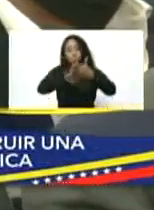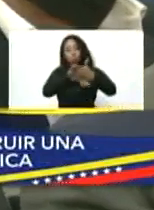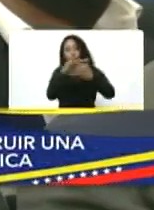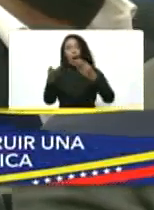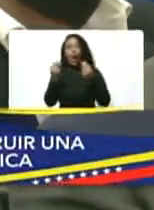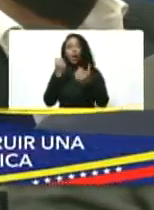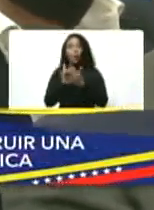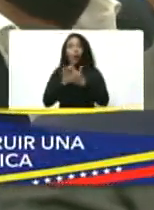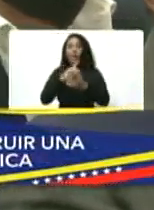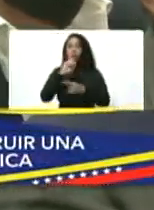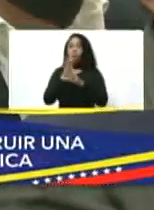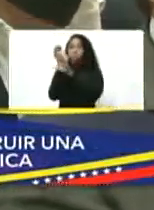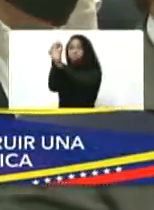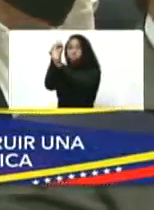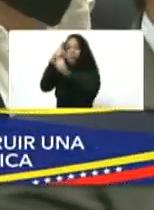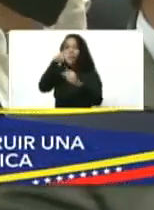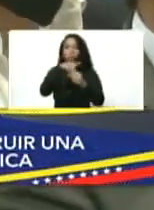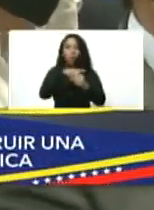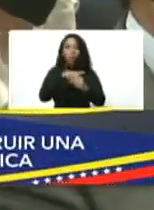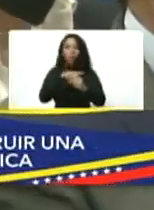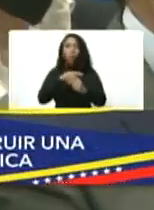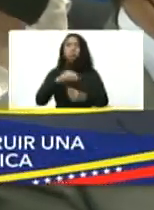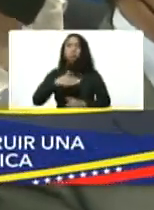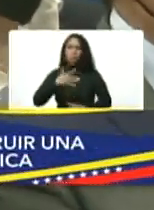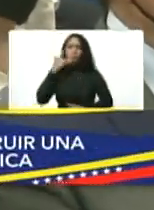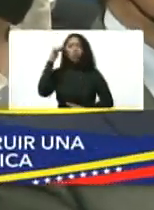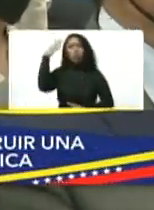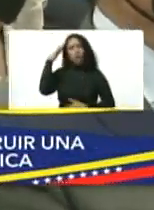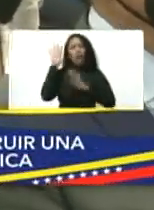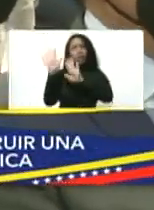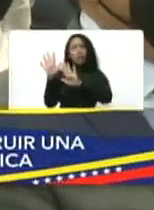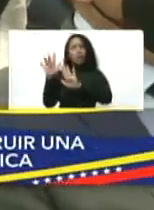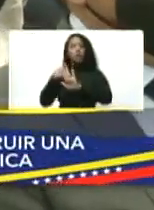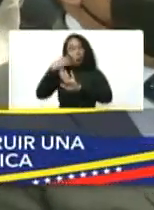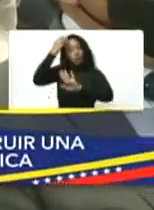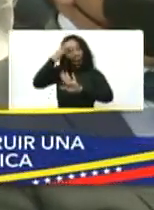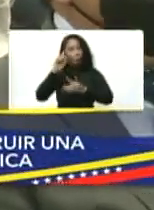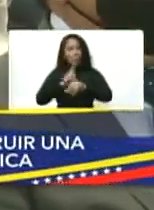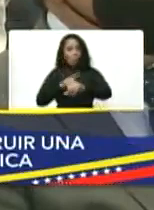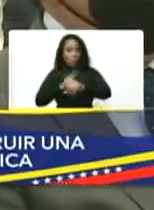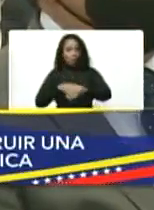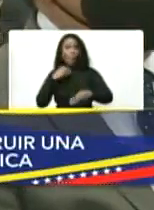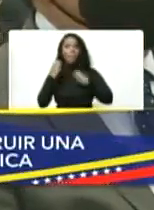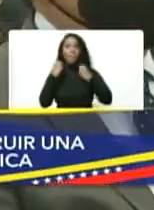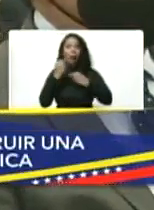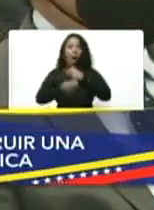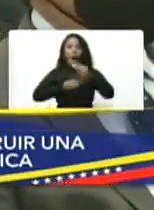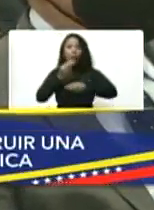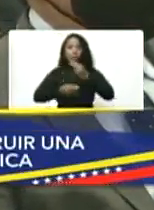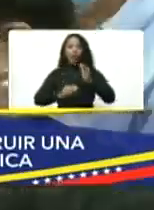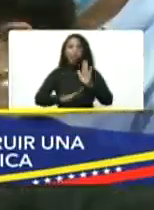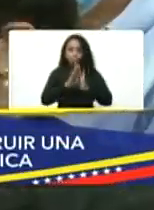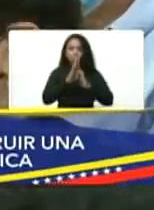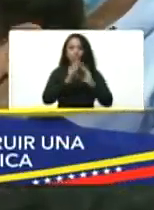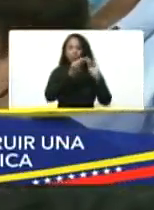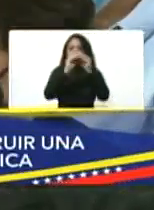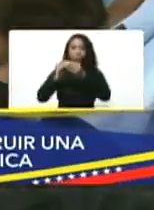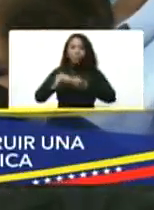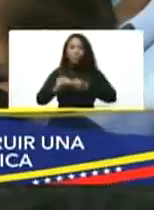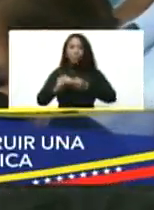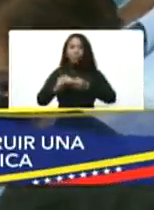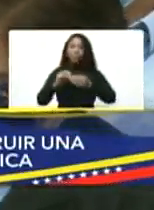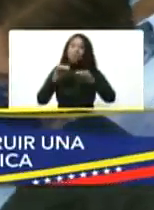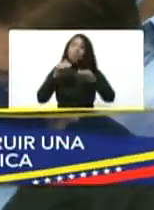del petróleo. ¿Podemos soñar en eso? Creo que es el momento para hacerlo. Quizás hace